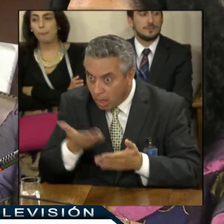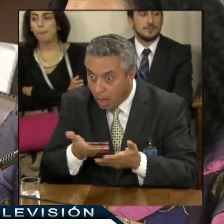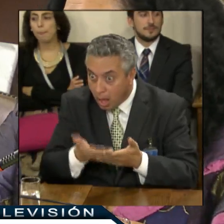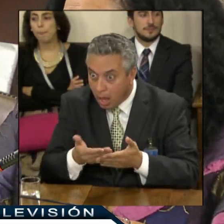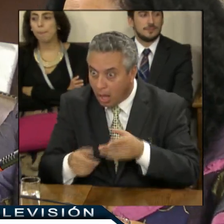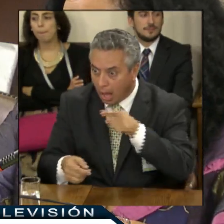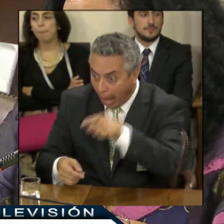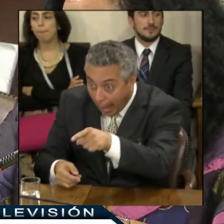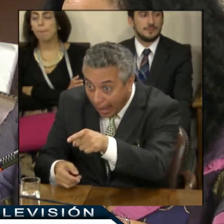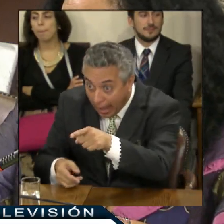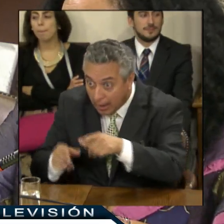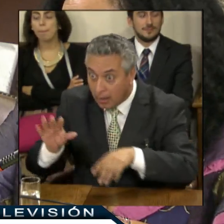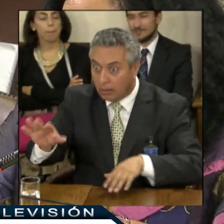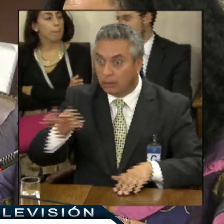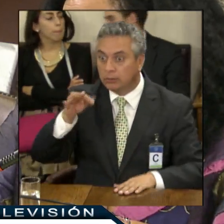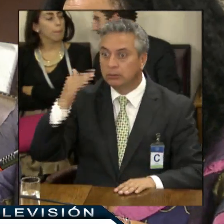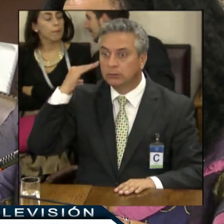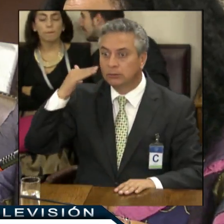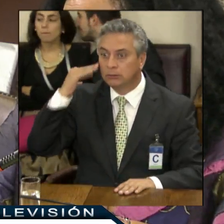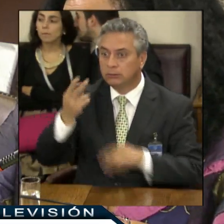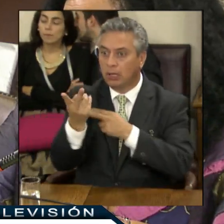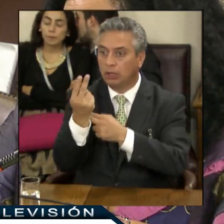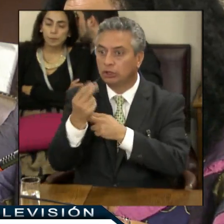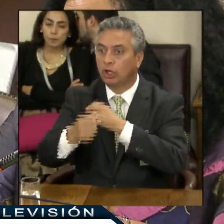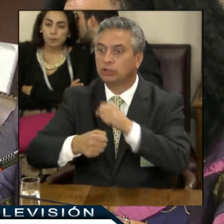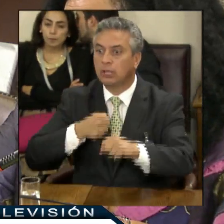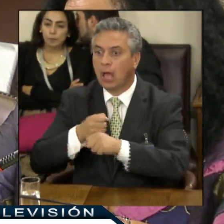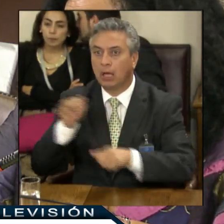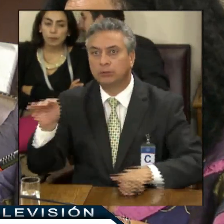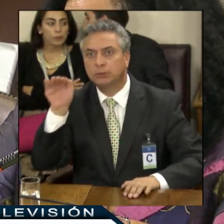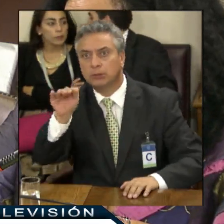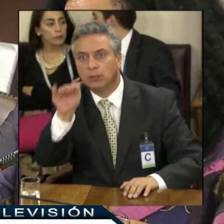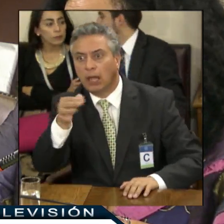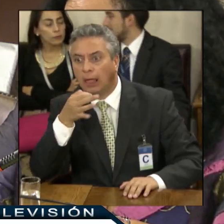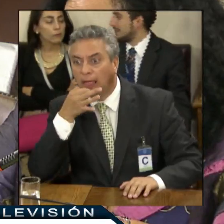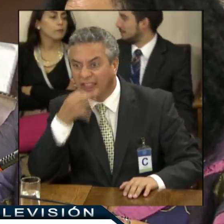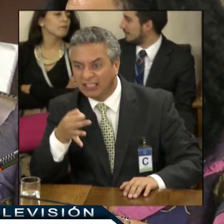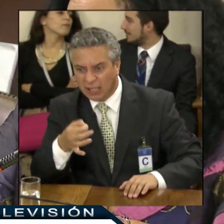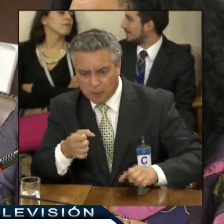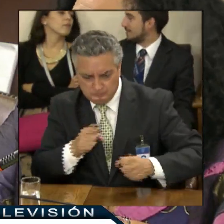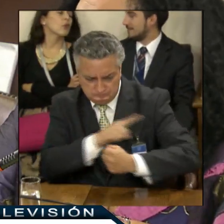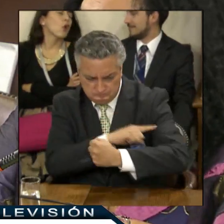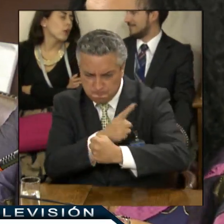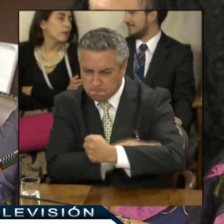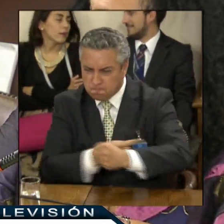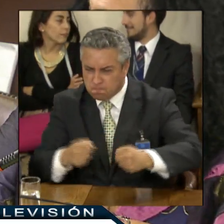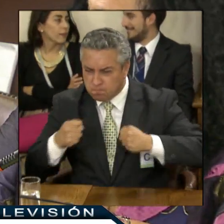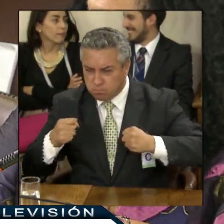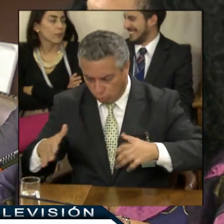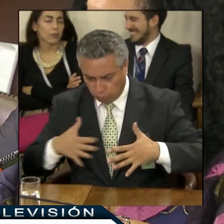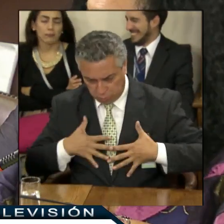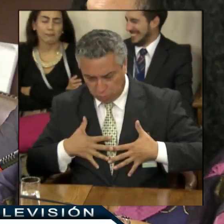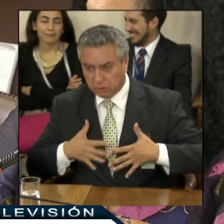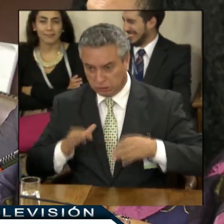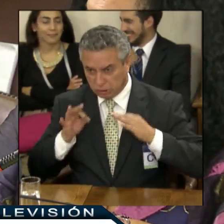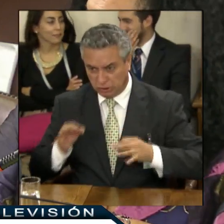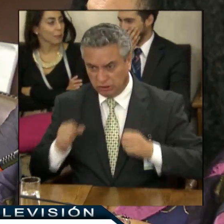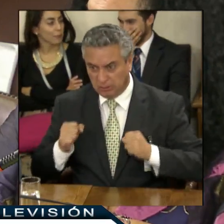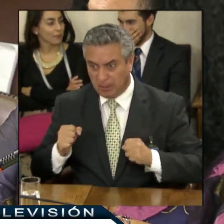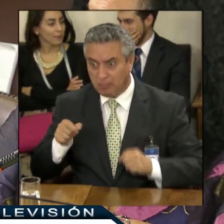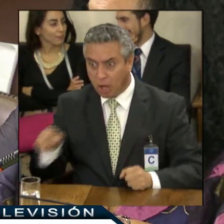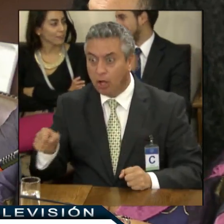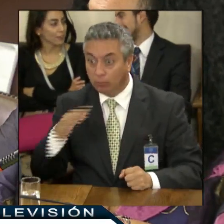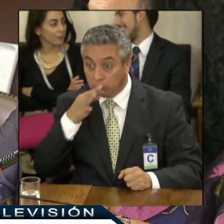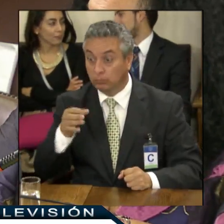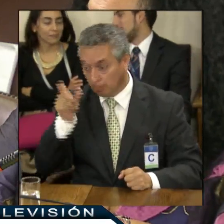aparece allí una niña de 12 años que nos dice muy potentemente segura de sí misma por supuesto con la